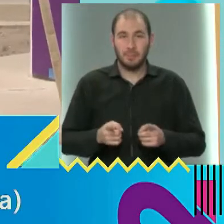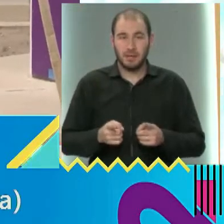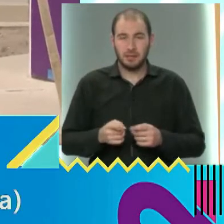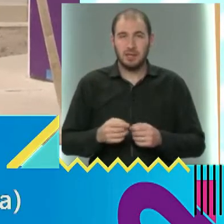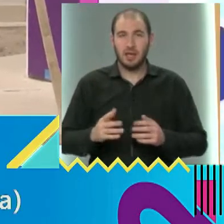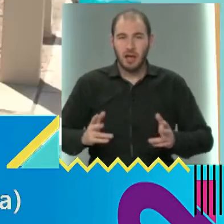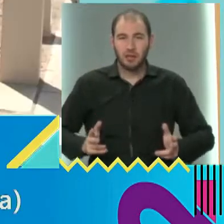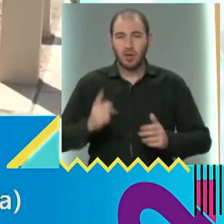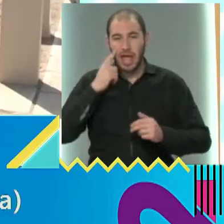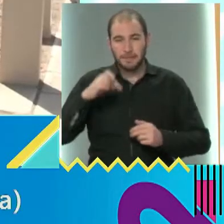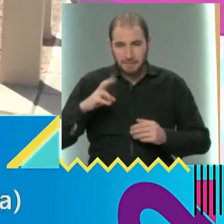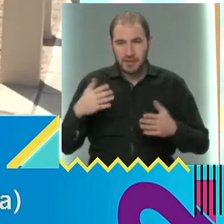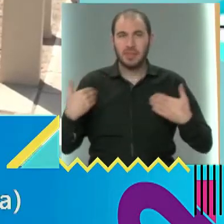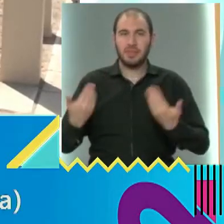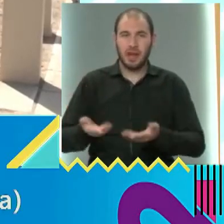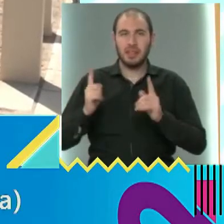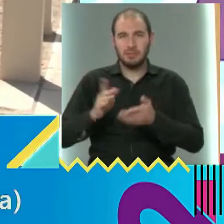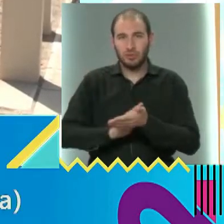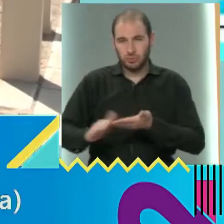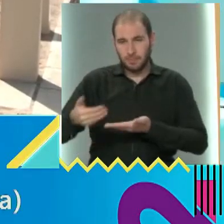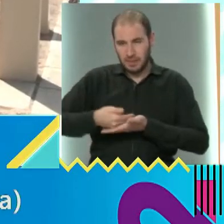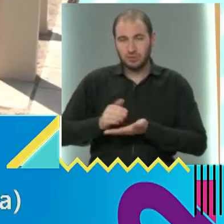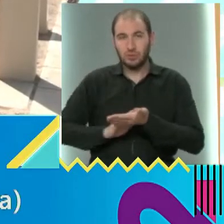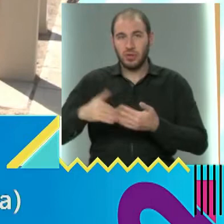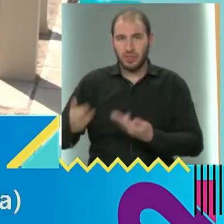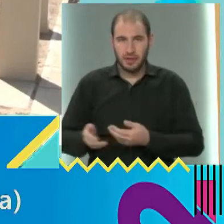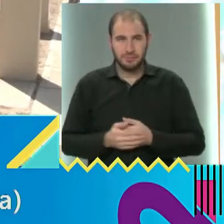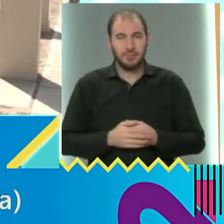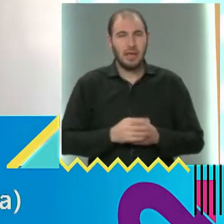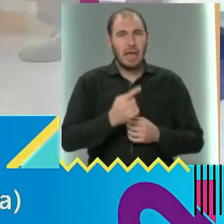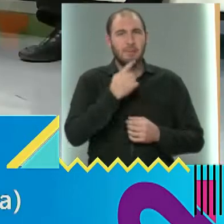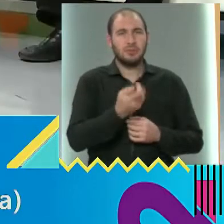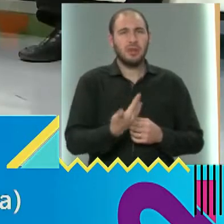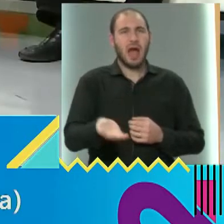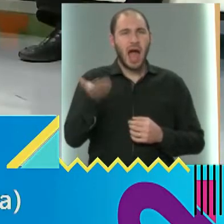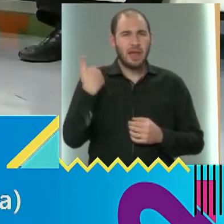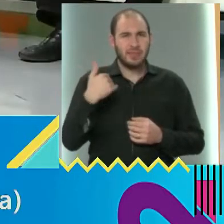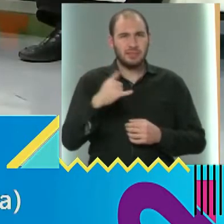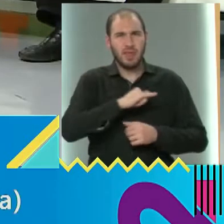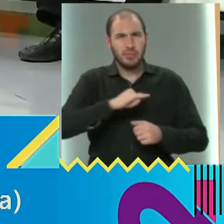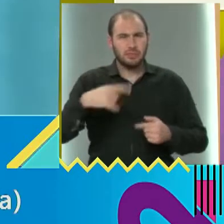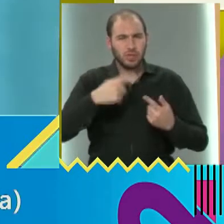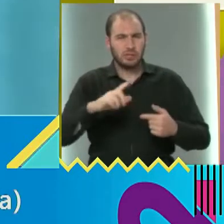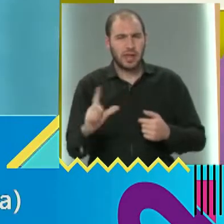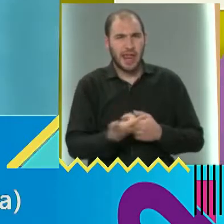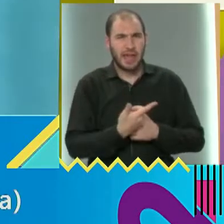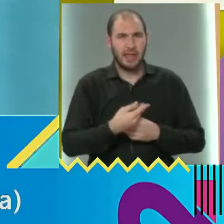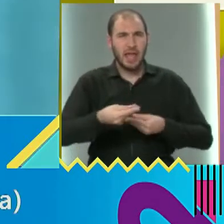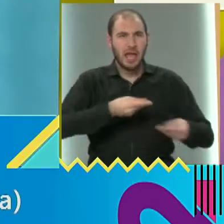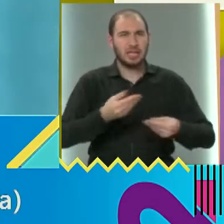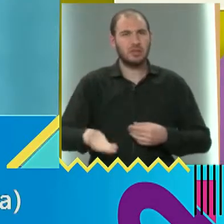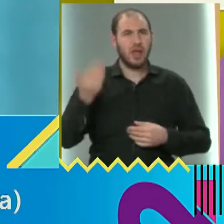poniendo la estructura del IPB se puede también atender a esta demanda. Damián, en su momento se denunciaron irregularidades en